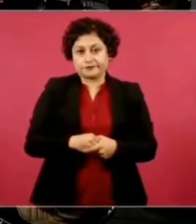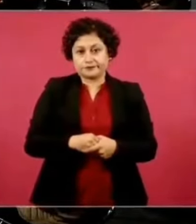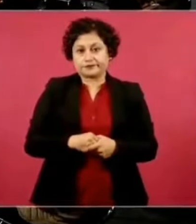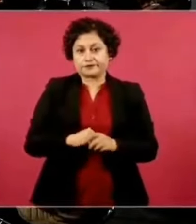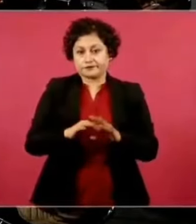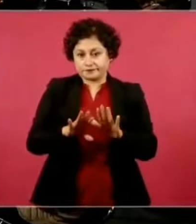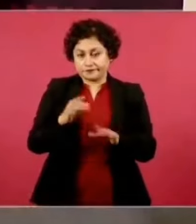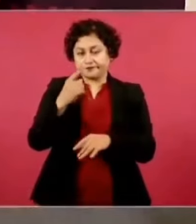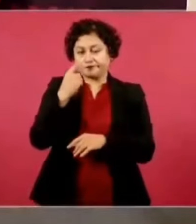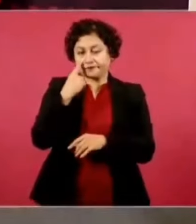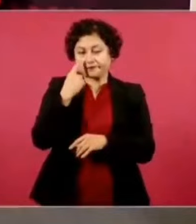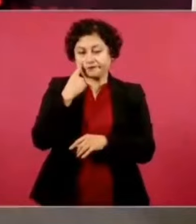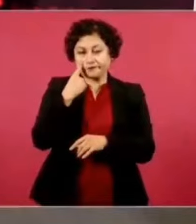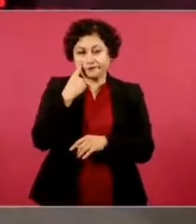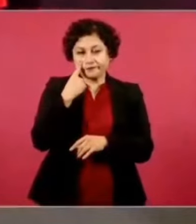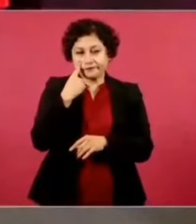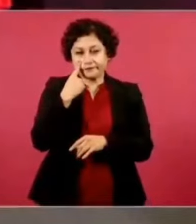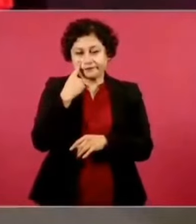95%